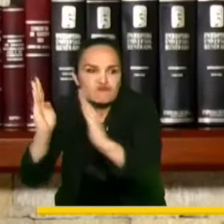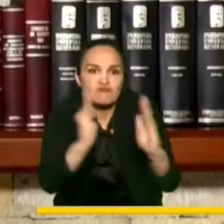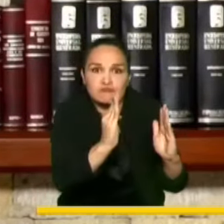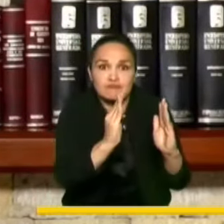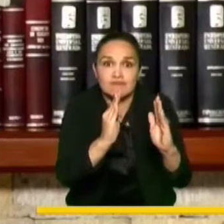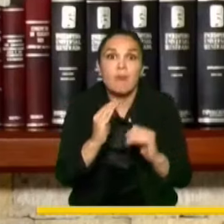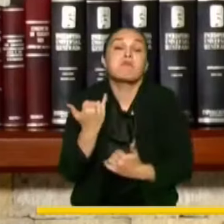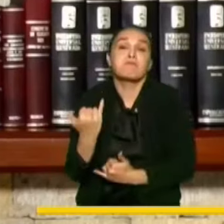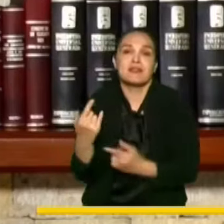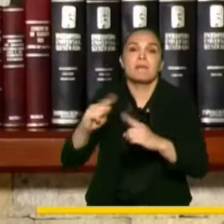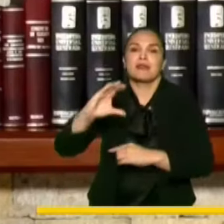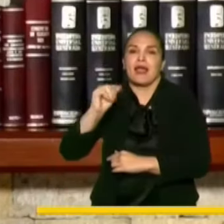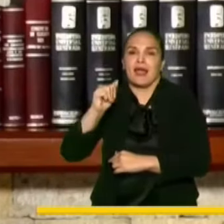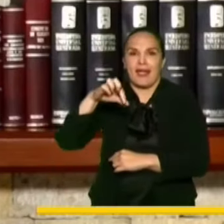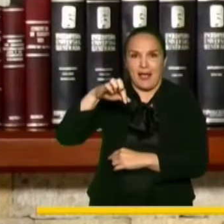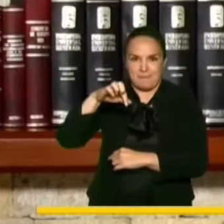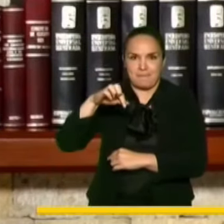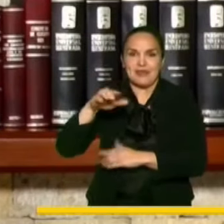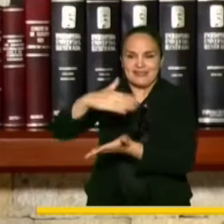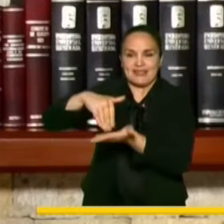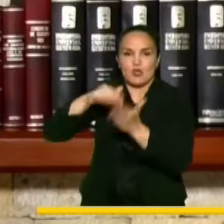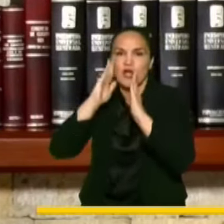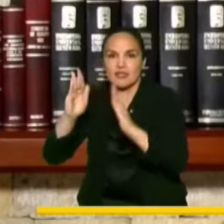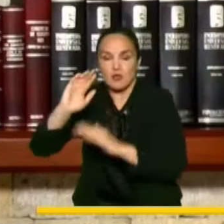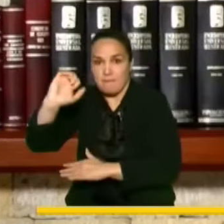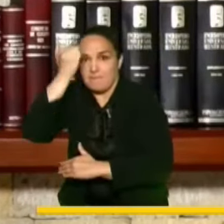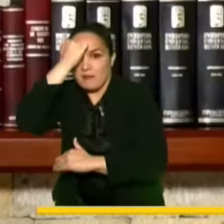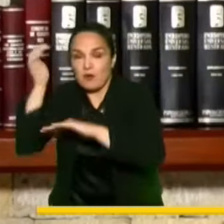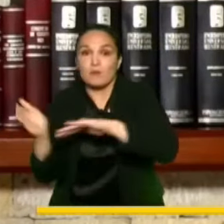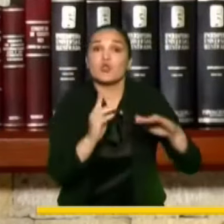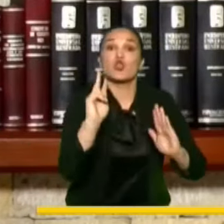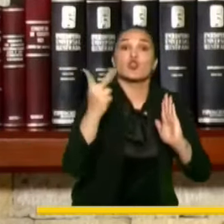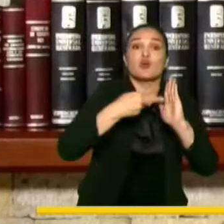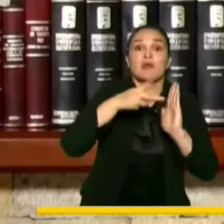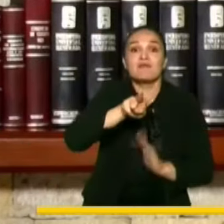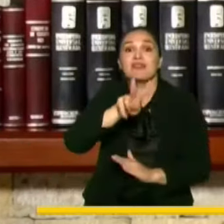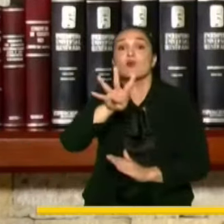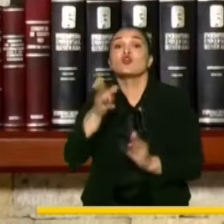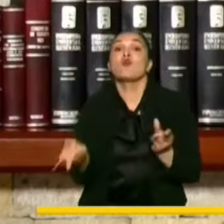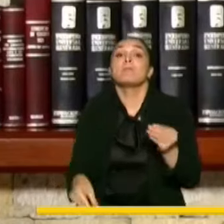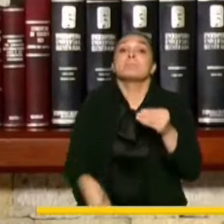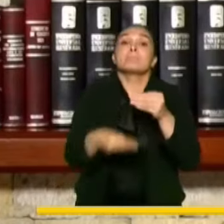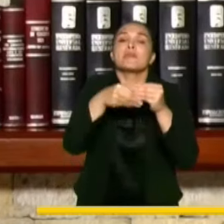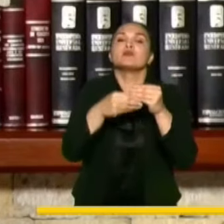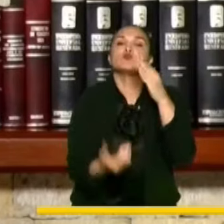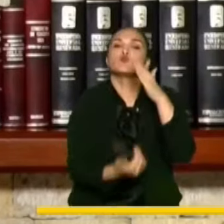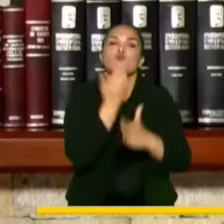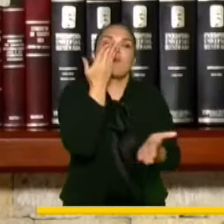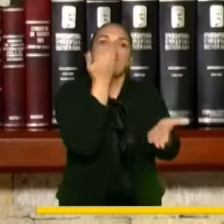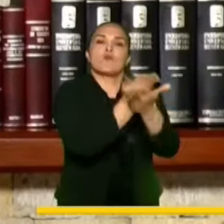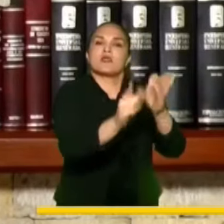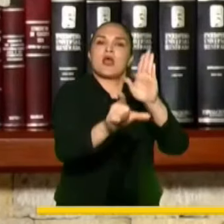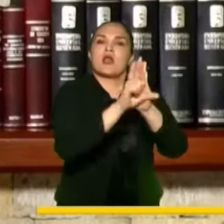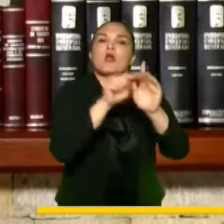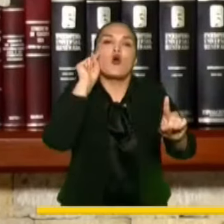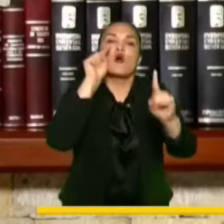2024 se presentarán los proyectos de ley para reformar la Ley de Servicios Públicos